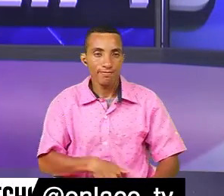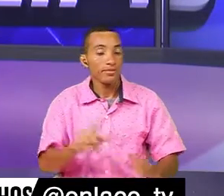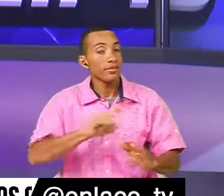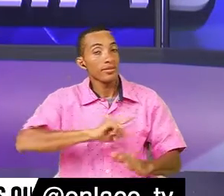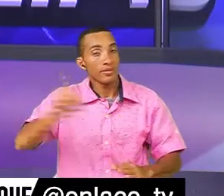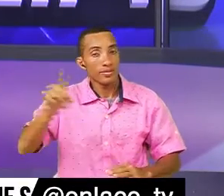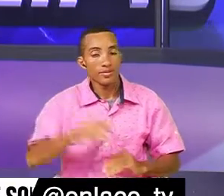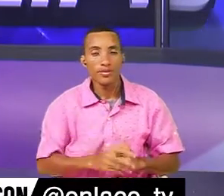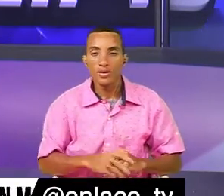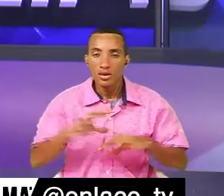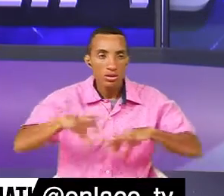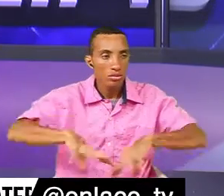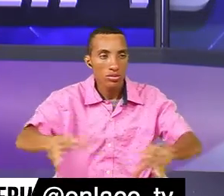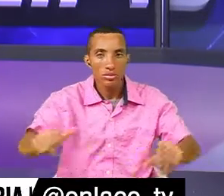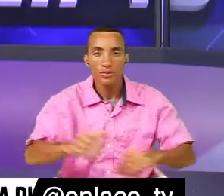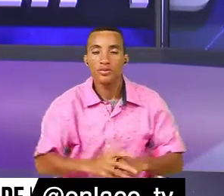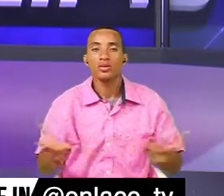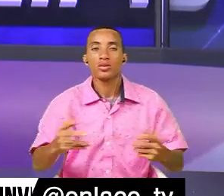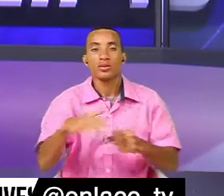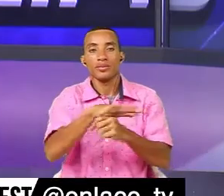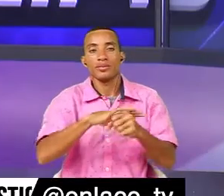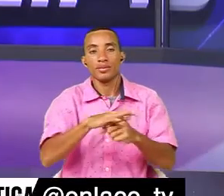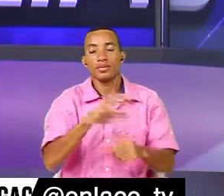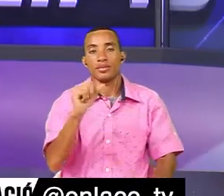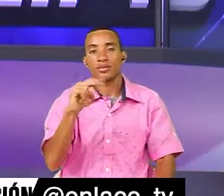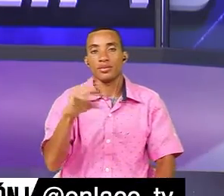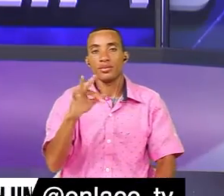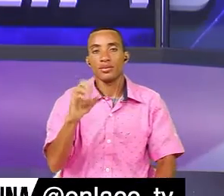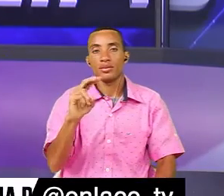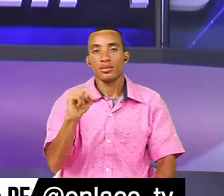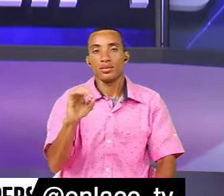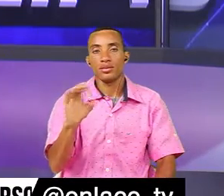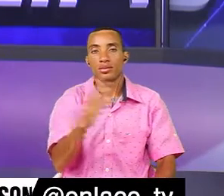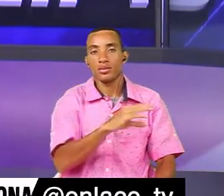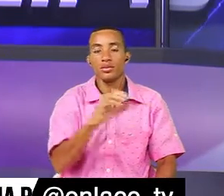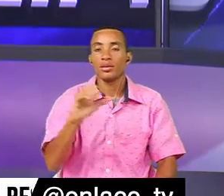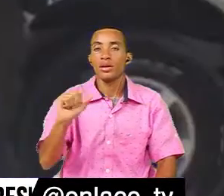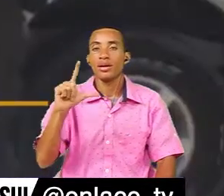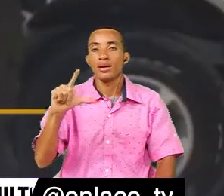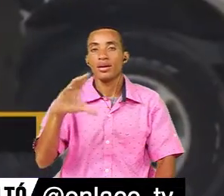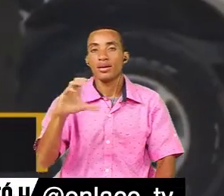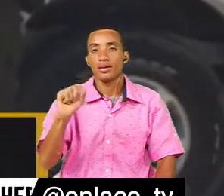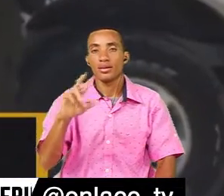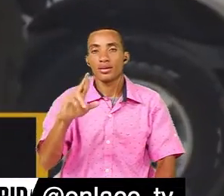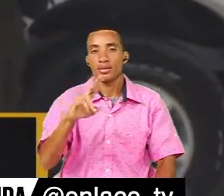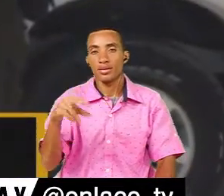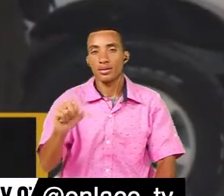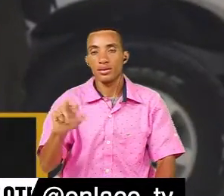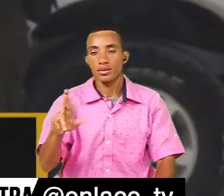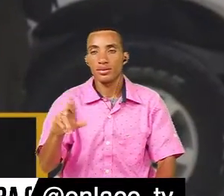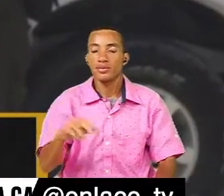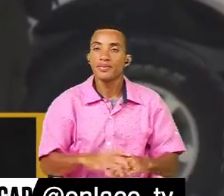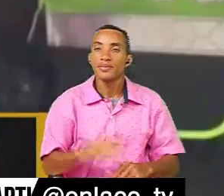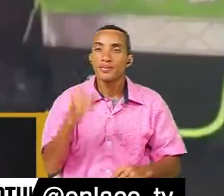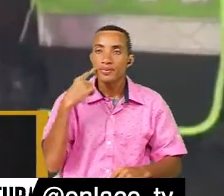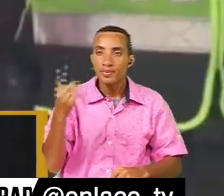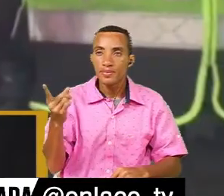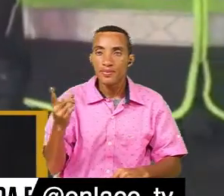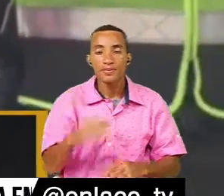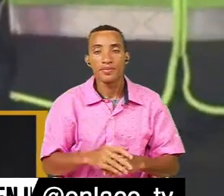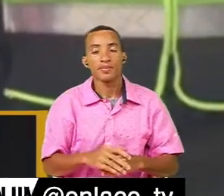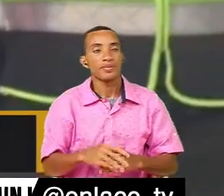Los hechos se registraron en los barrios Antonio Nariño y Alcázar. Uniformados del cuadrante 9 de la Policía Nacional